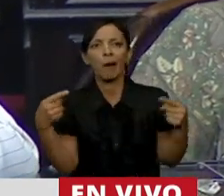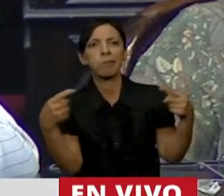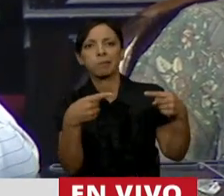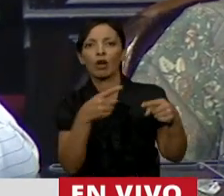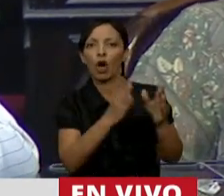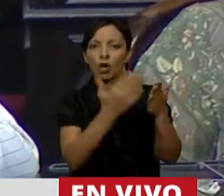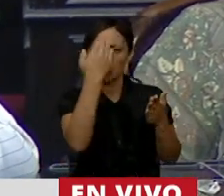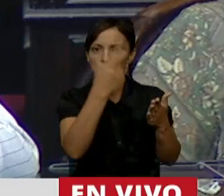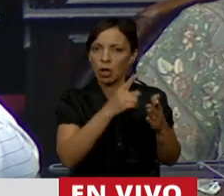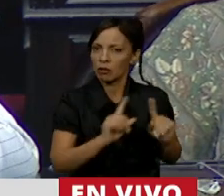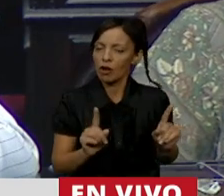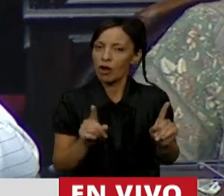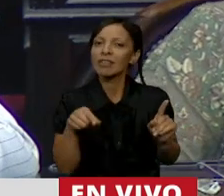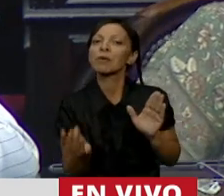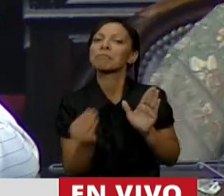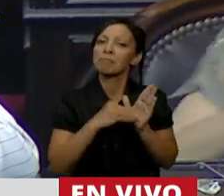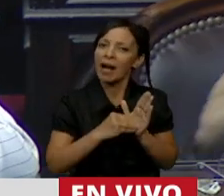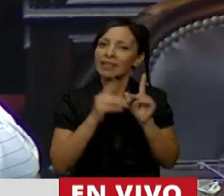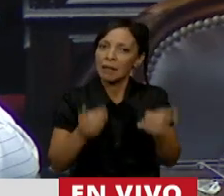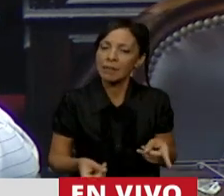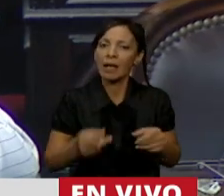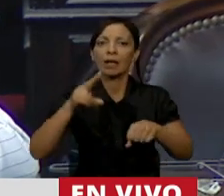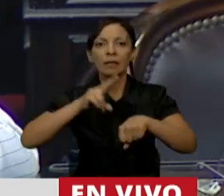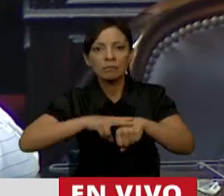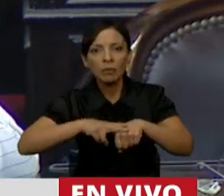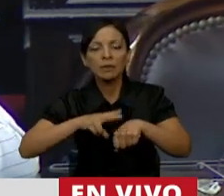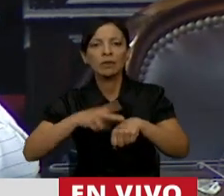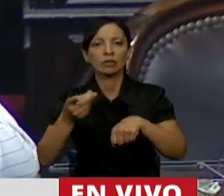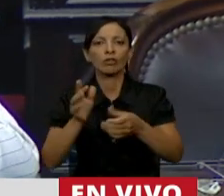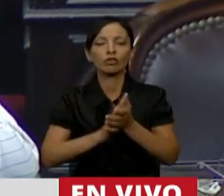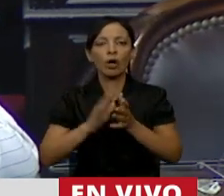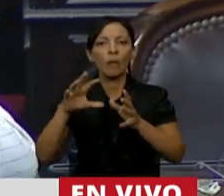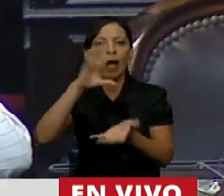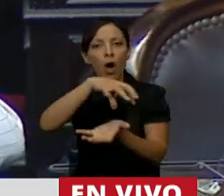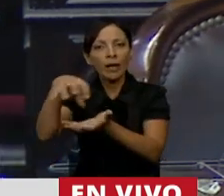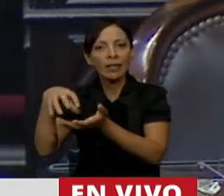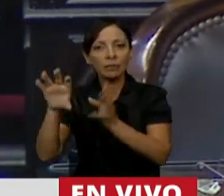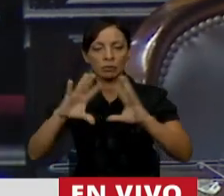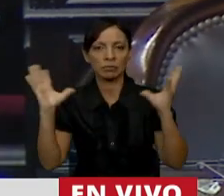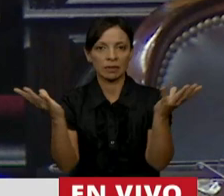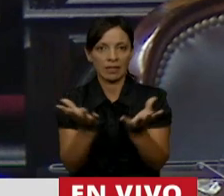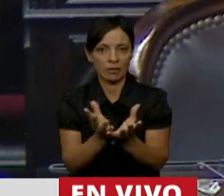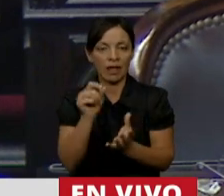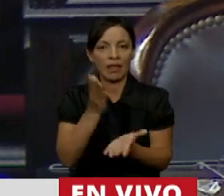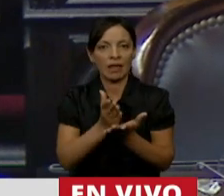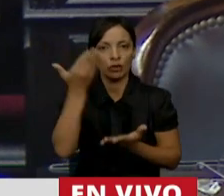Nacional. Constituye una recomendación de los organismos internacionales de derechos humanos.